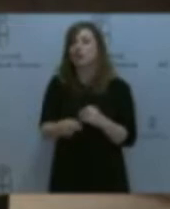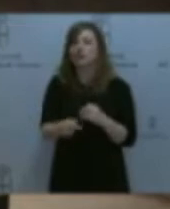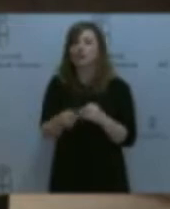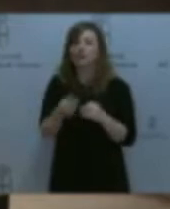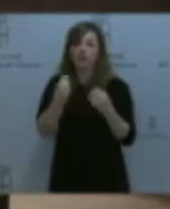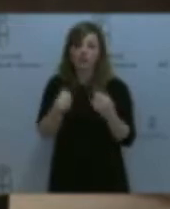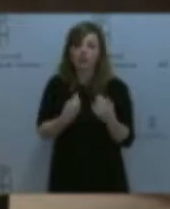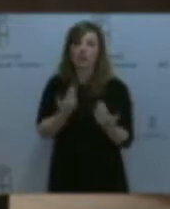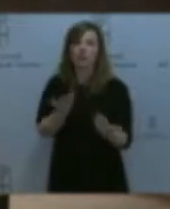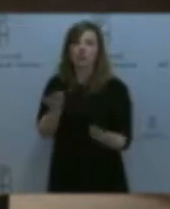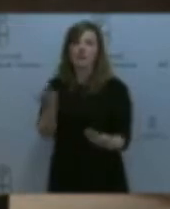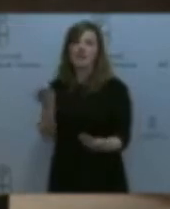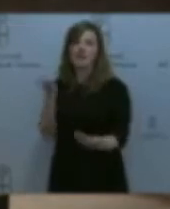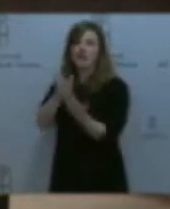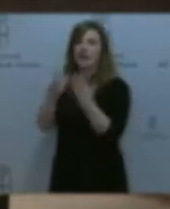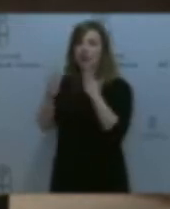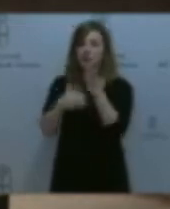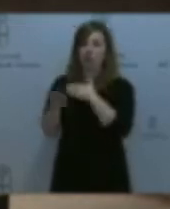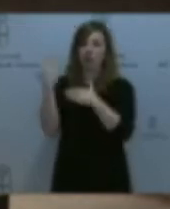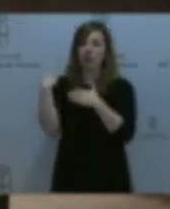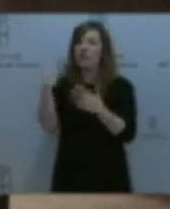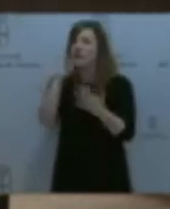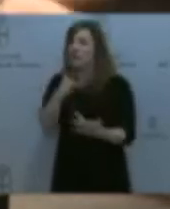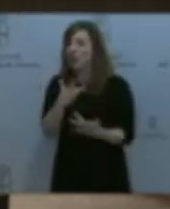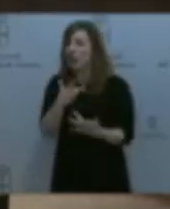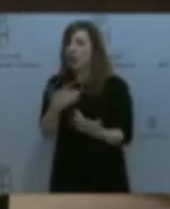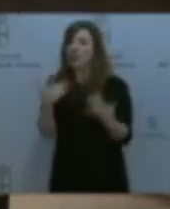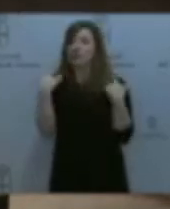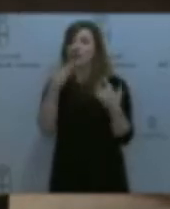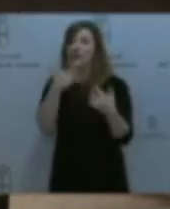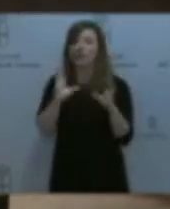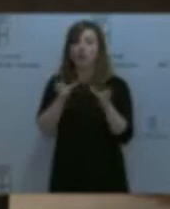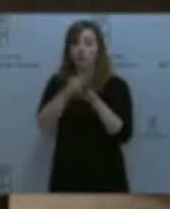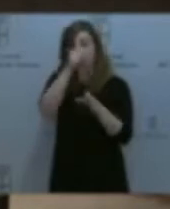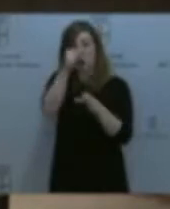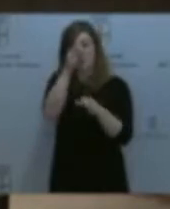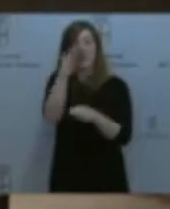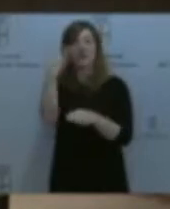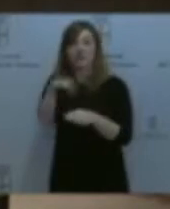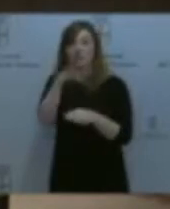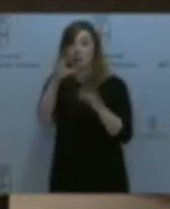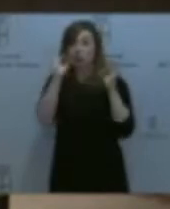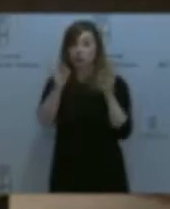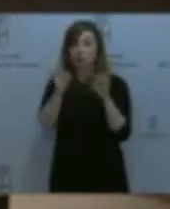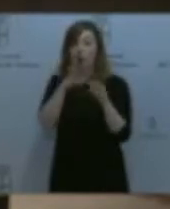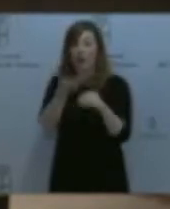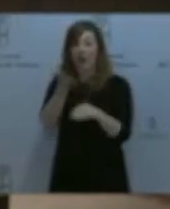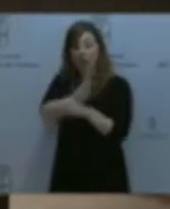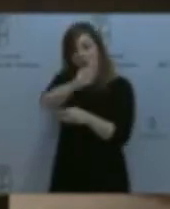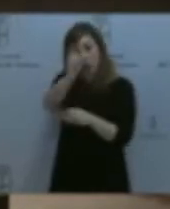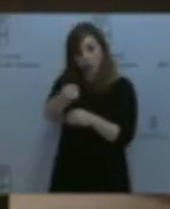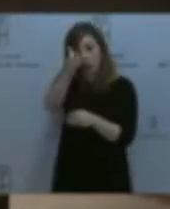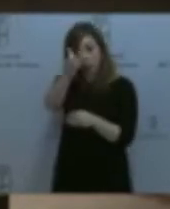enfrentaba en aquel momento, y eso lo está pagando ahora el Partido Socialista francés, que en plena campaña electoral tiene un candidato, Benoît Hamon, que